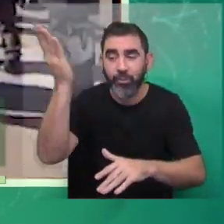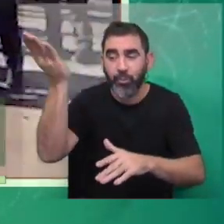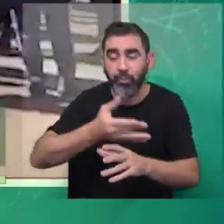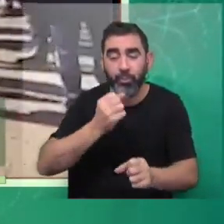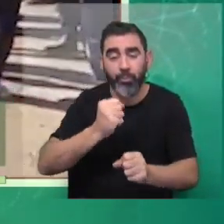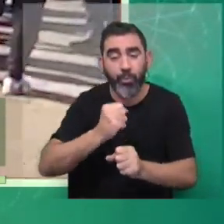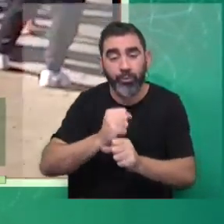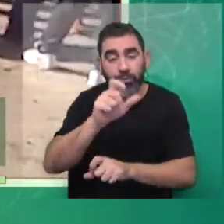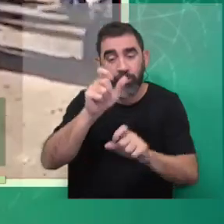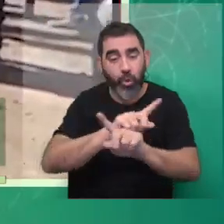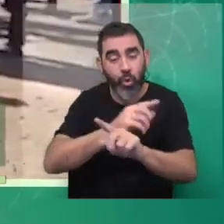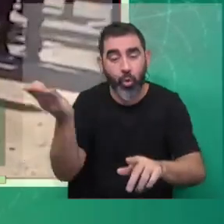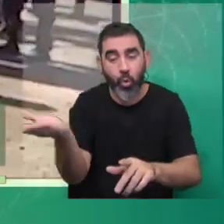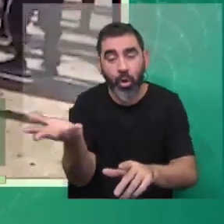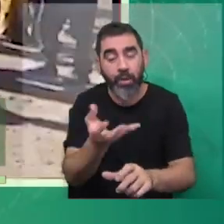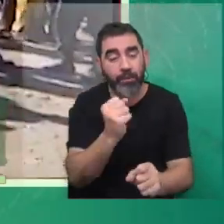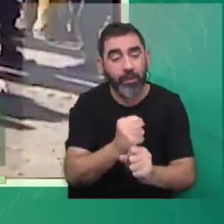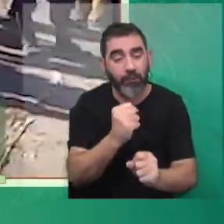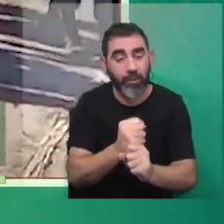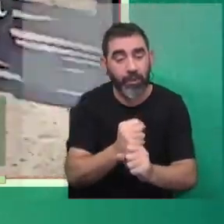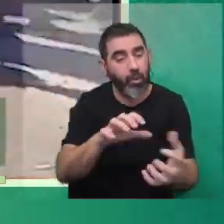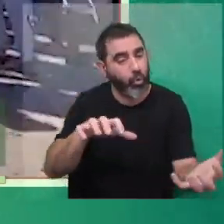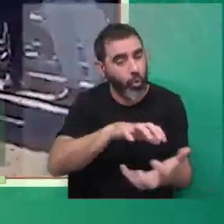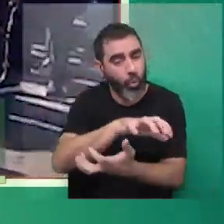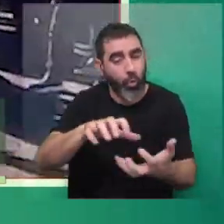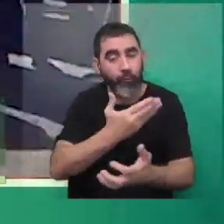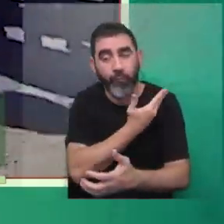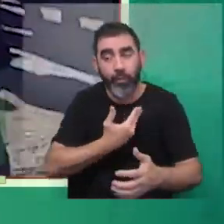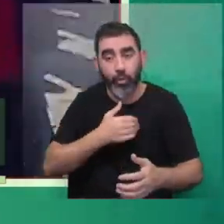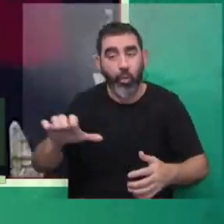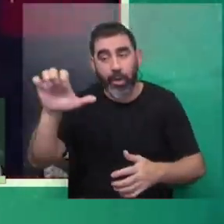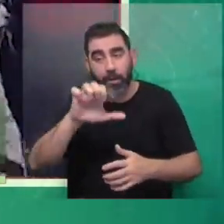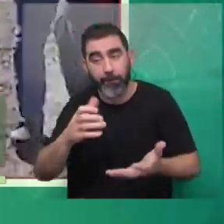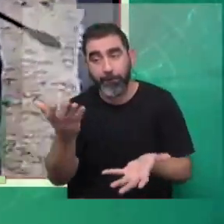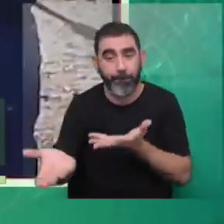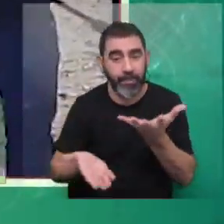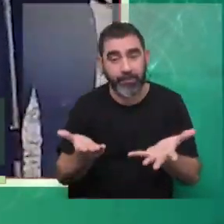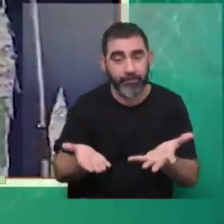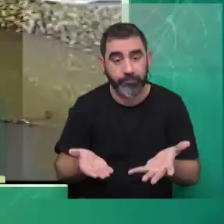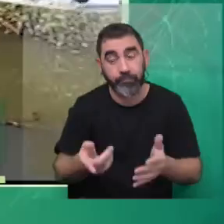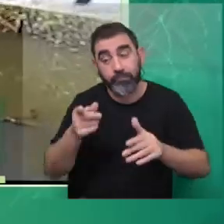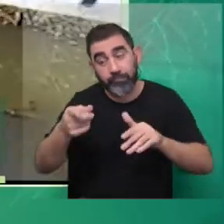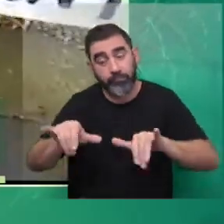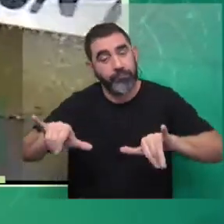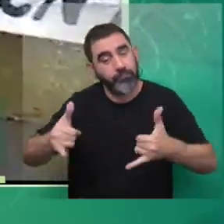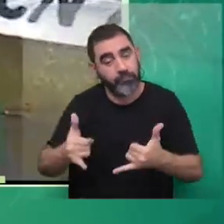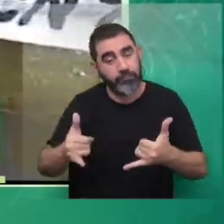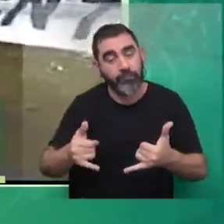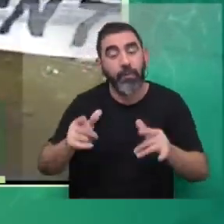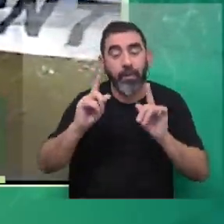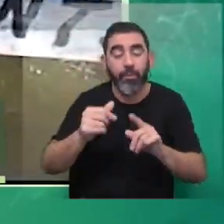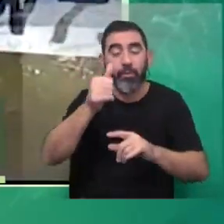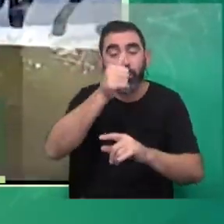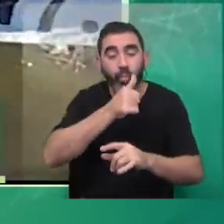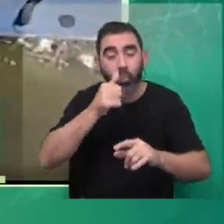trabajes que no vayan a cortar caña Ya lo vamos a poner en conflicto los patrones con la empresa y ahí de una vez por toda esta hoa se va a tener que